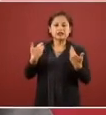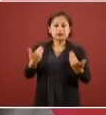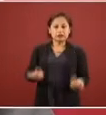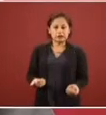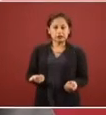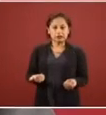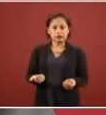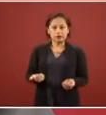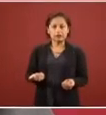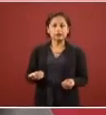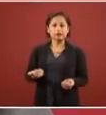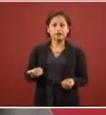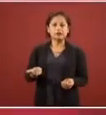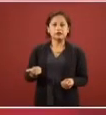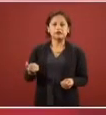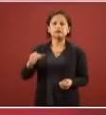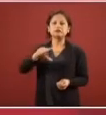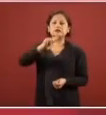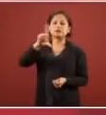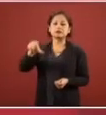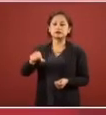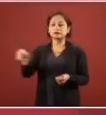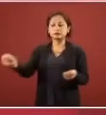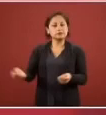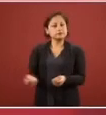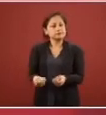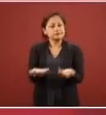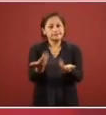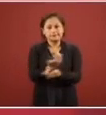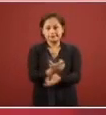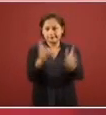que no se le siga